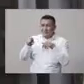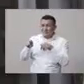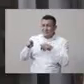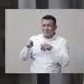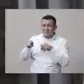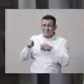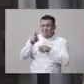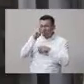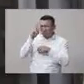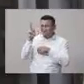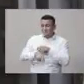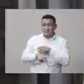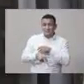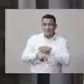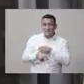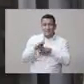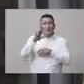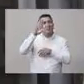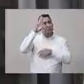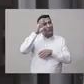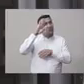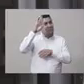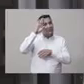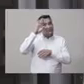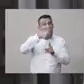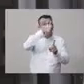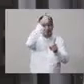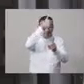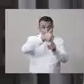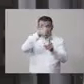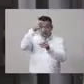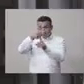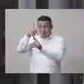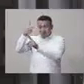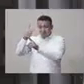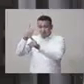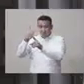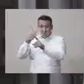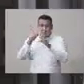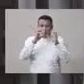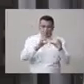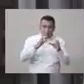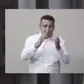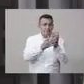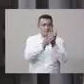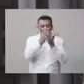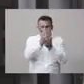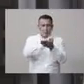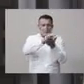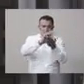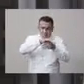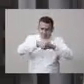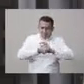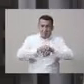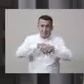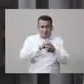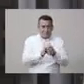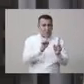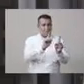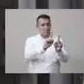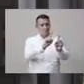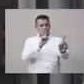manos, guardamos la distancia, usamos el tosido y estornudo de etiqueta, nos quedamos en casa lo más posible,